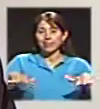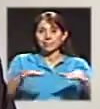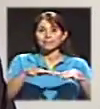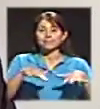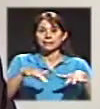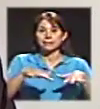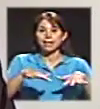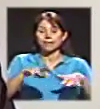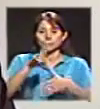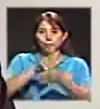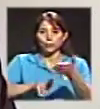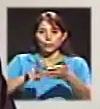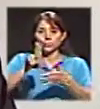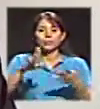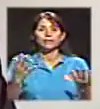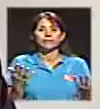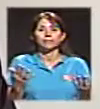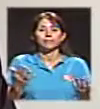de este claustro,